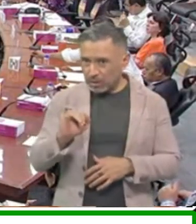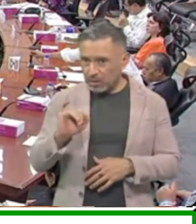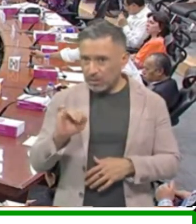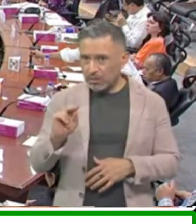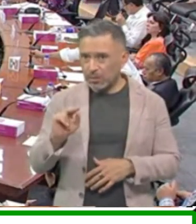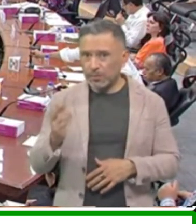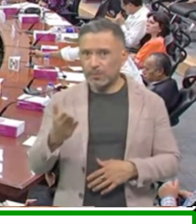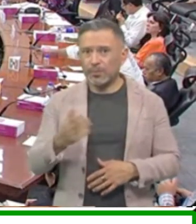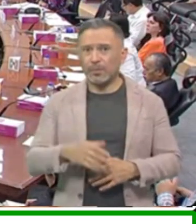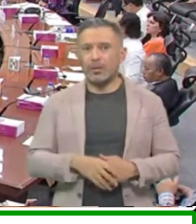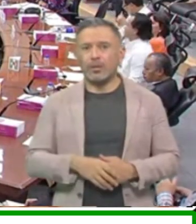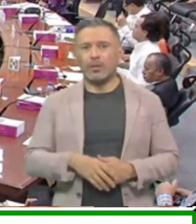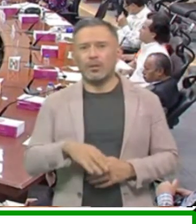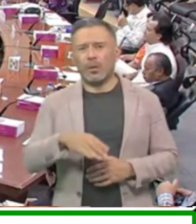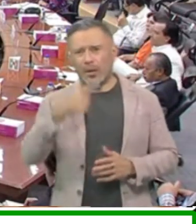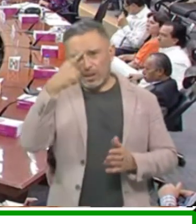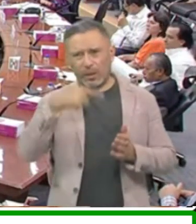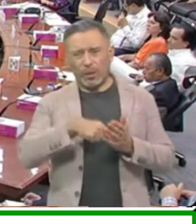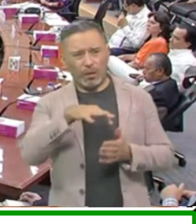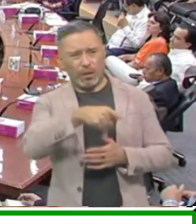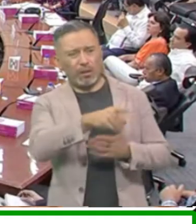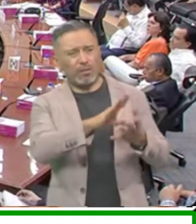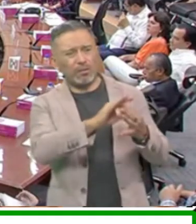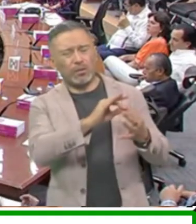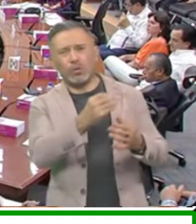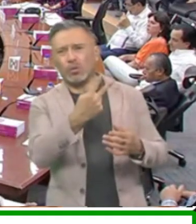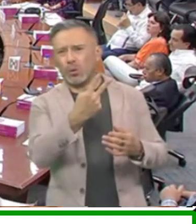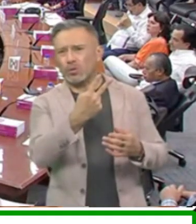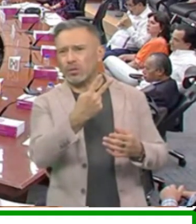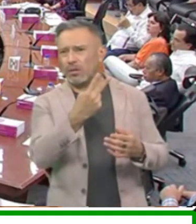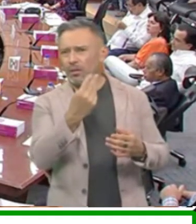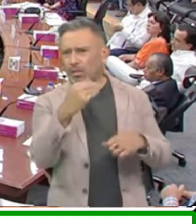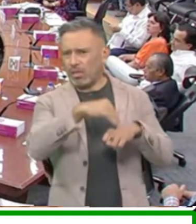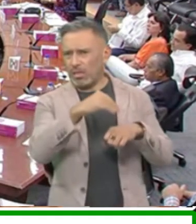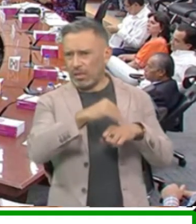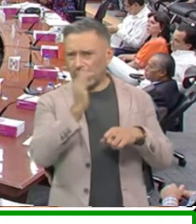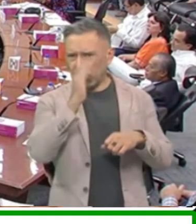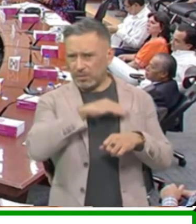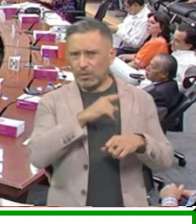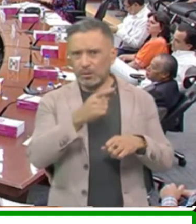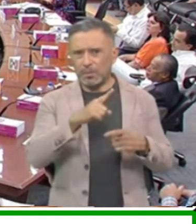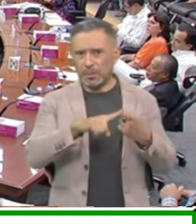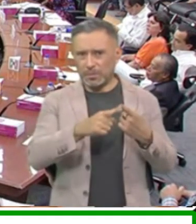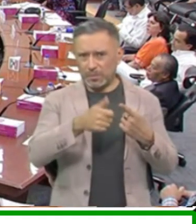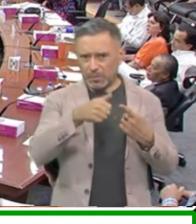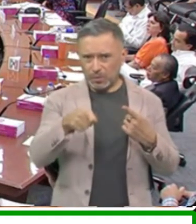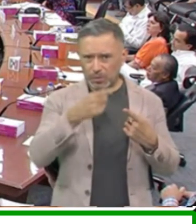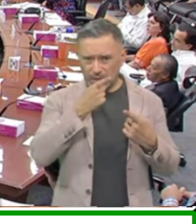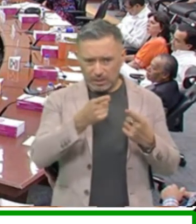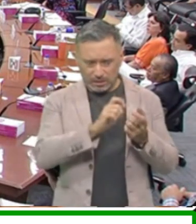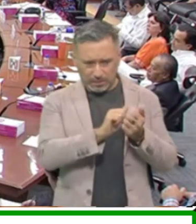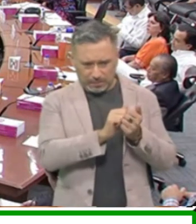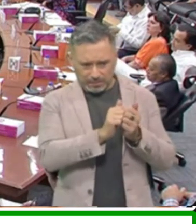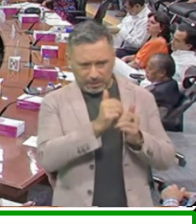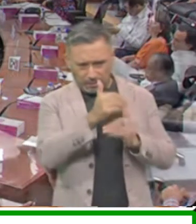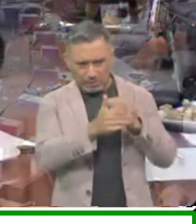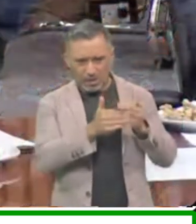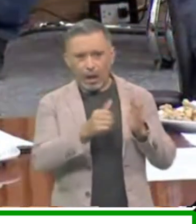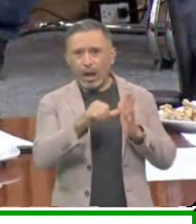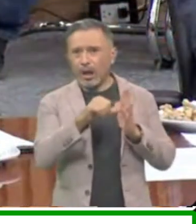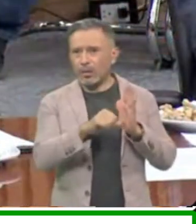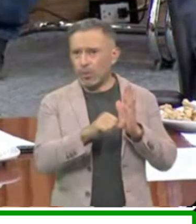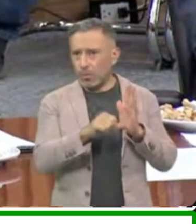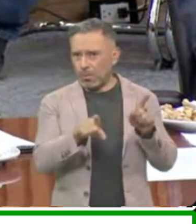Creo que hay dos falacias en su argumentación. La primera, que tiene que ver con lo que usted afirma como evolución. El artículo se ha aplicado tal